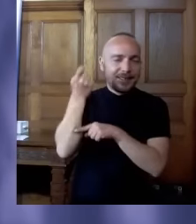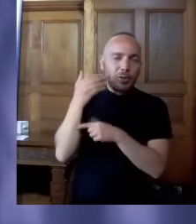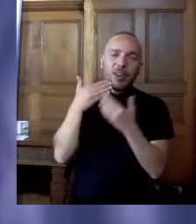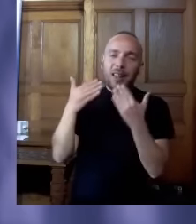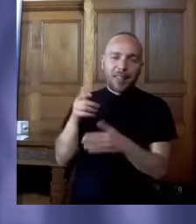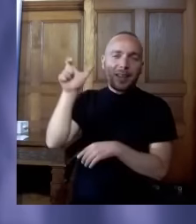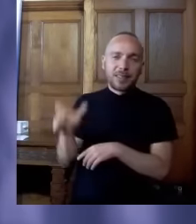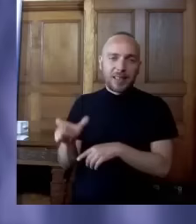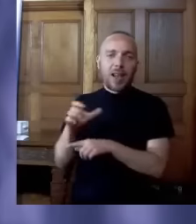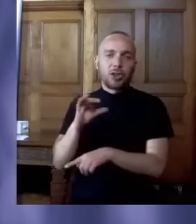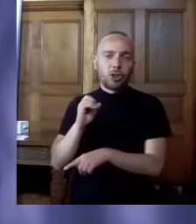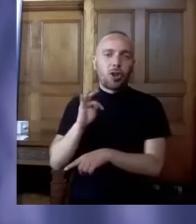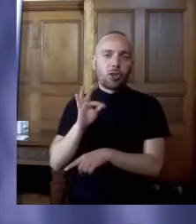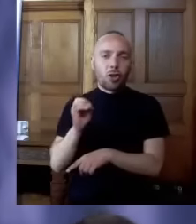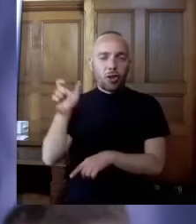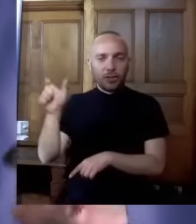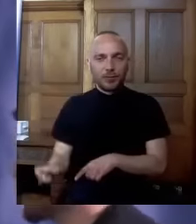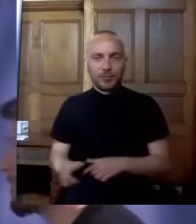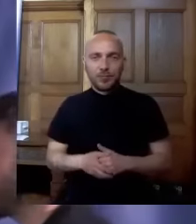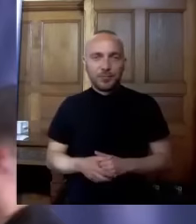gracias a David Soto vuestro